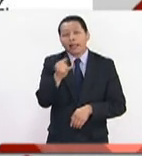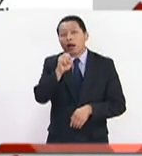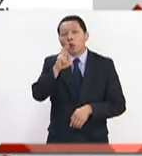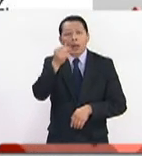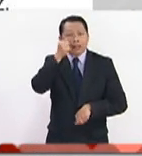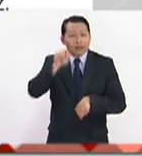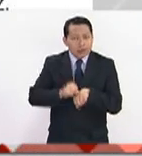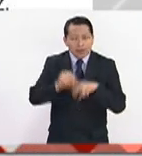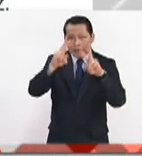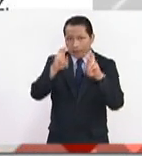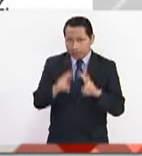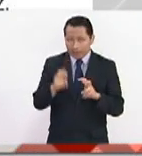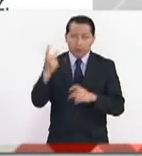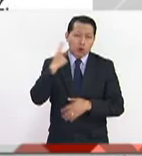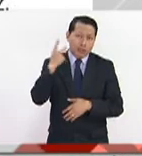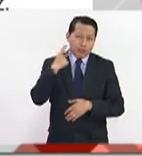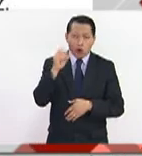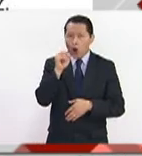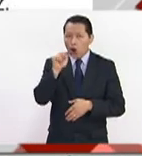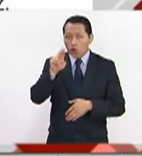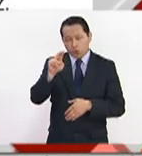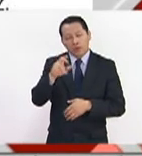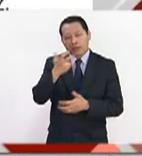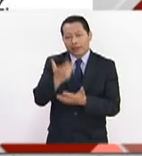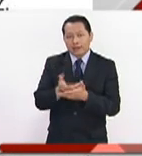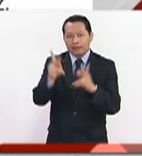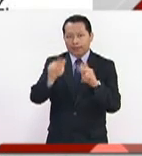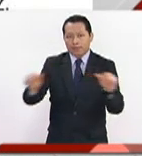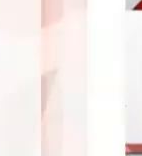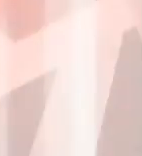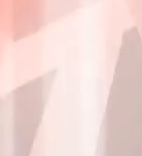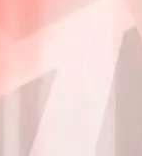subsecretaria de Asuntos Políticos de la ONU. Descanse en paz.